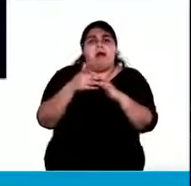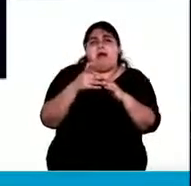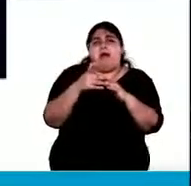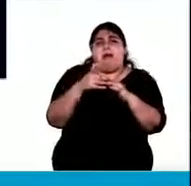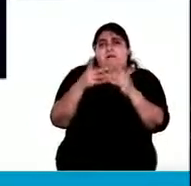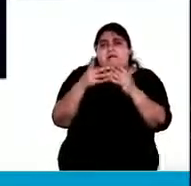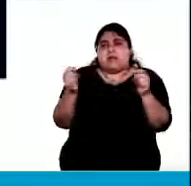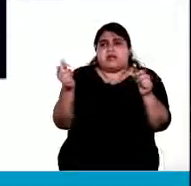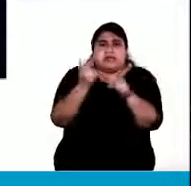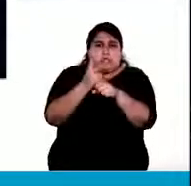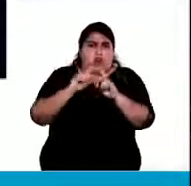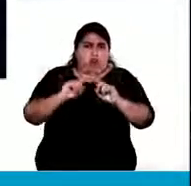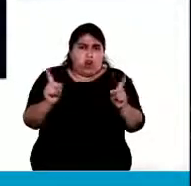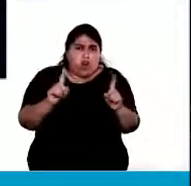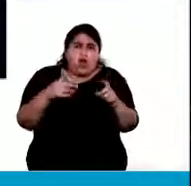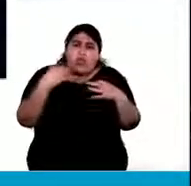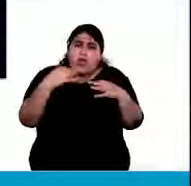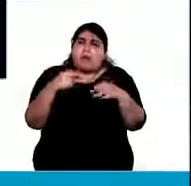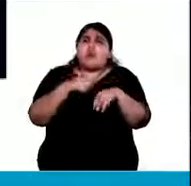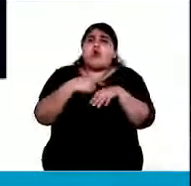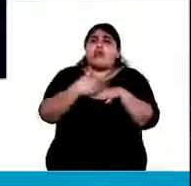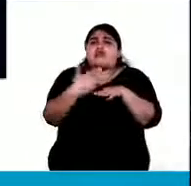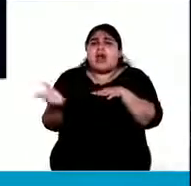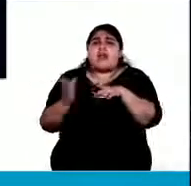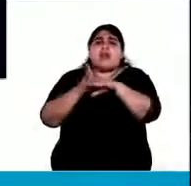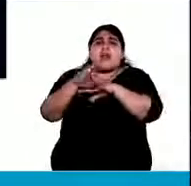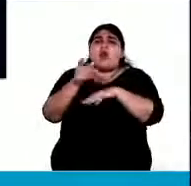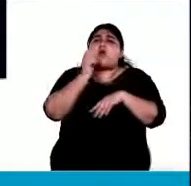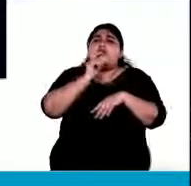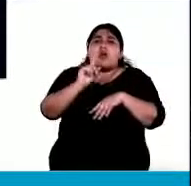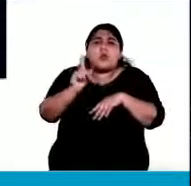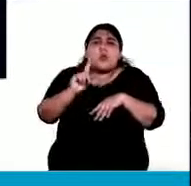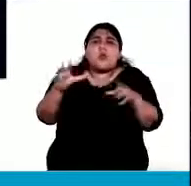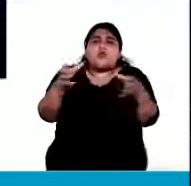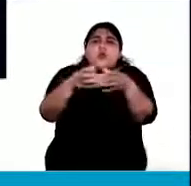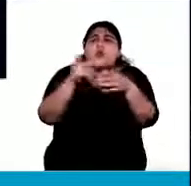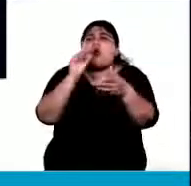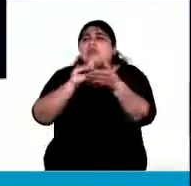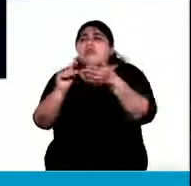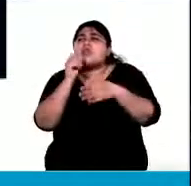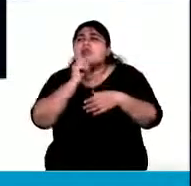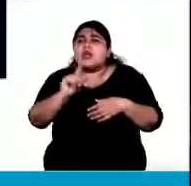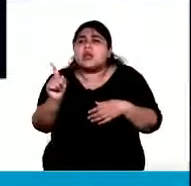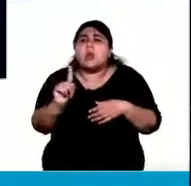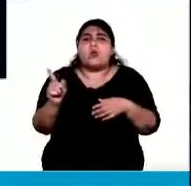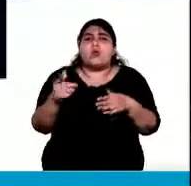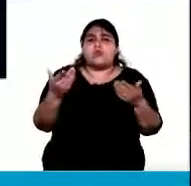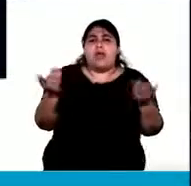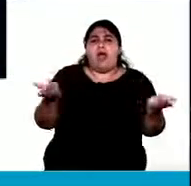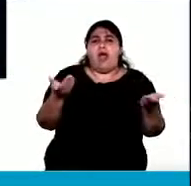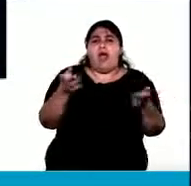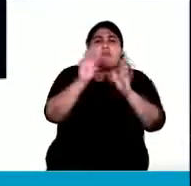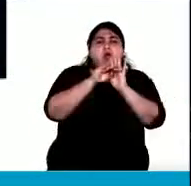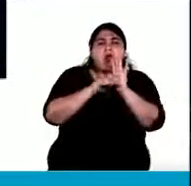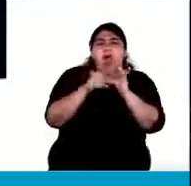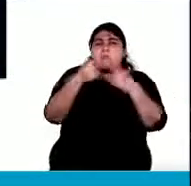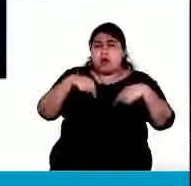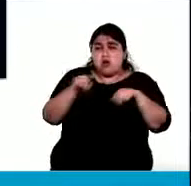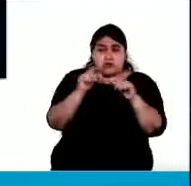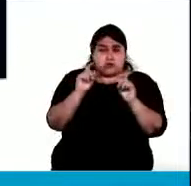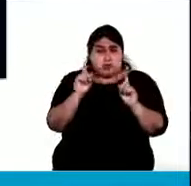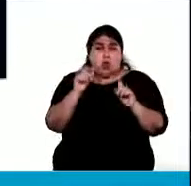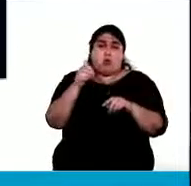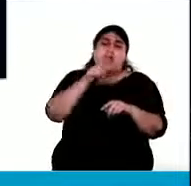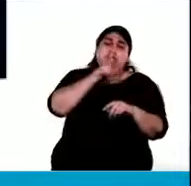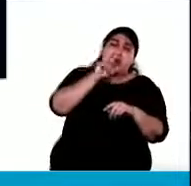que parezca tardío o que no le guste a determinado diputado o diputada los programas como el